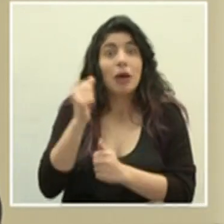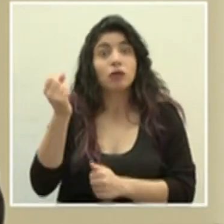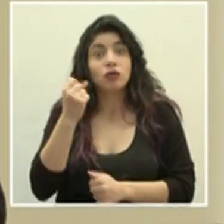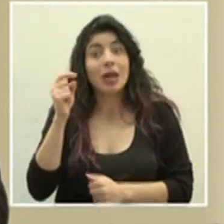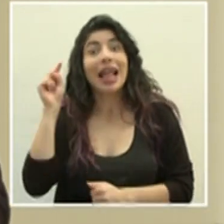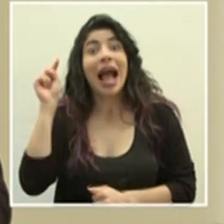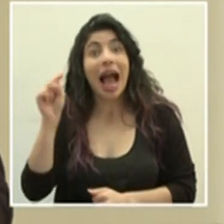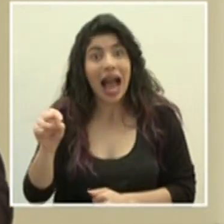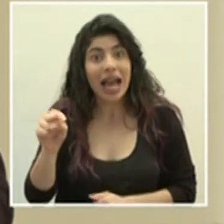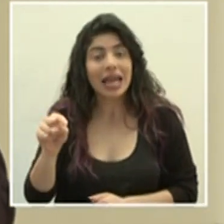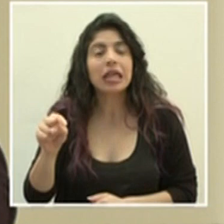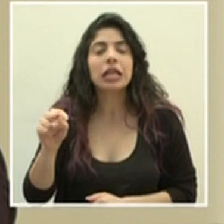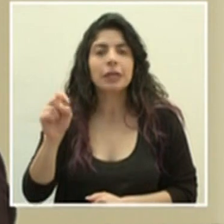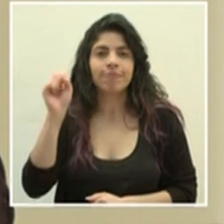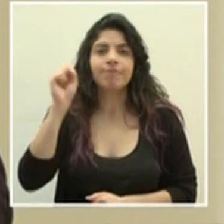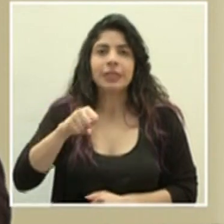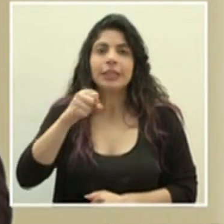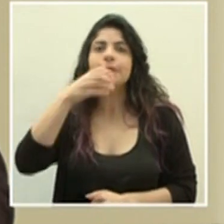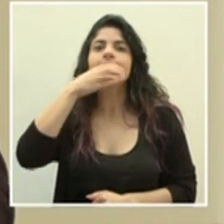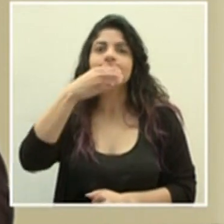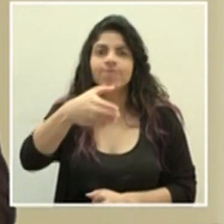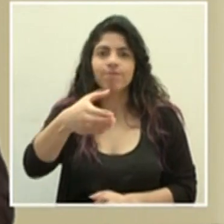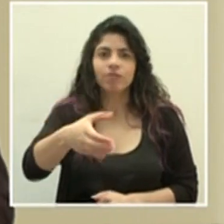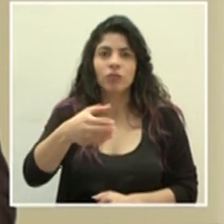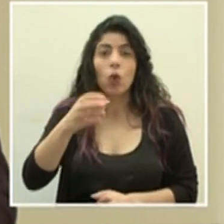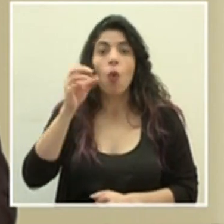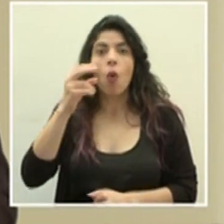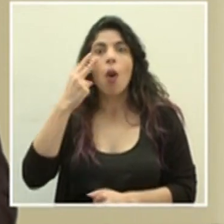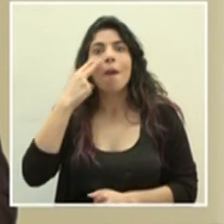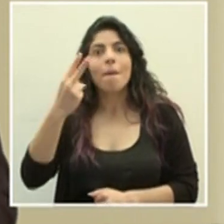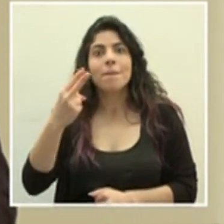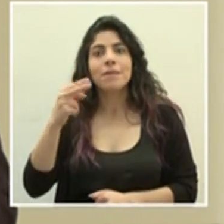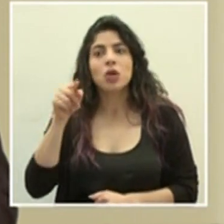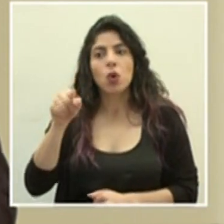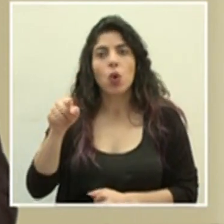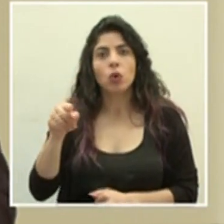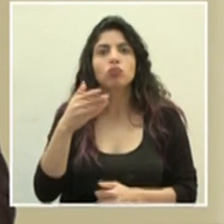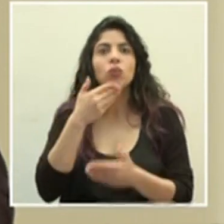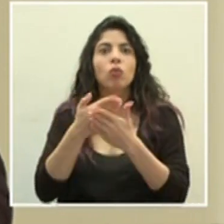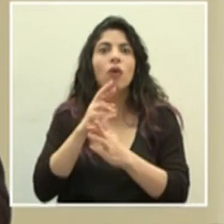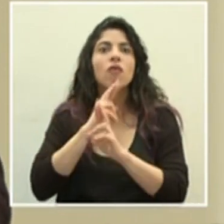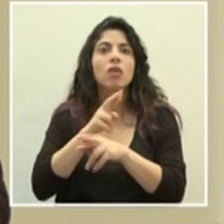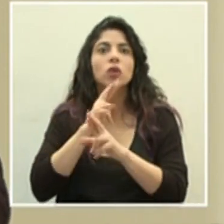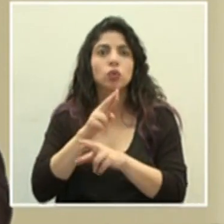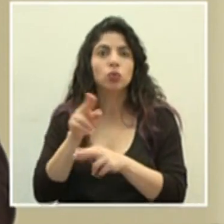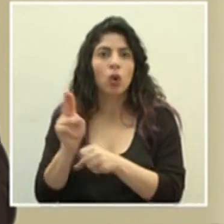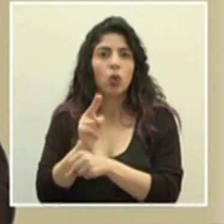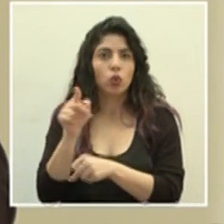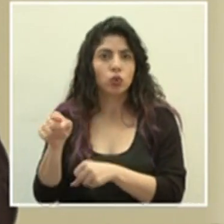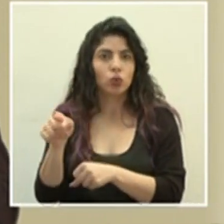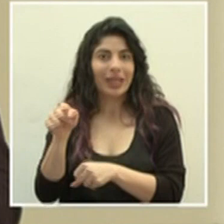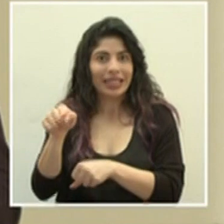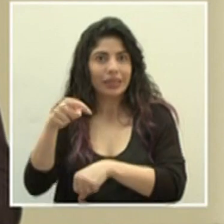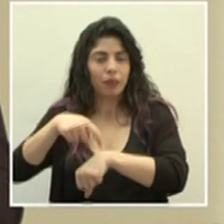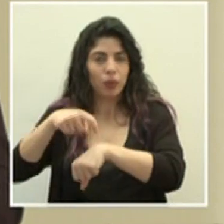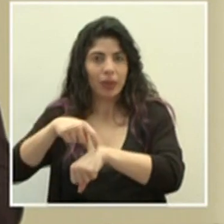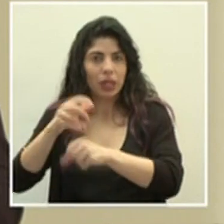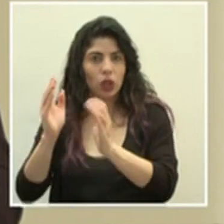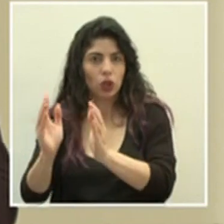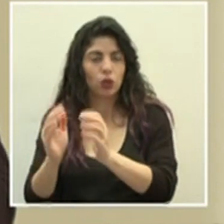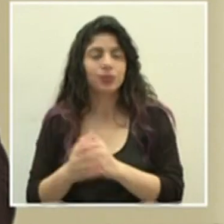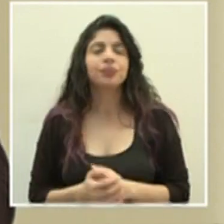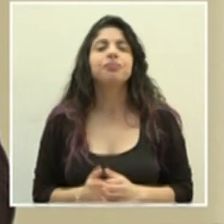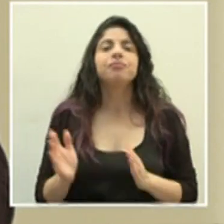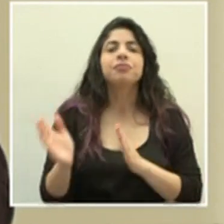cuando se recomienda o se ha visto esa efectividad en su uso.